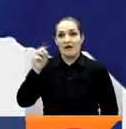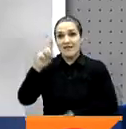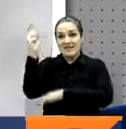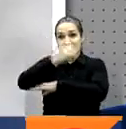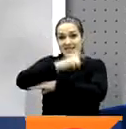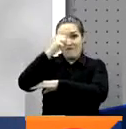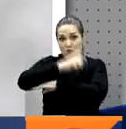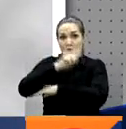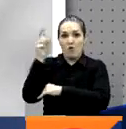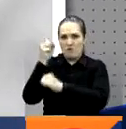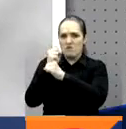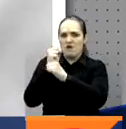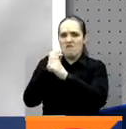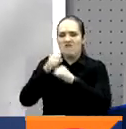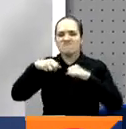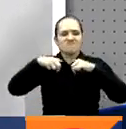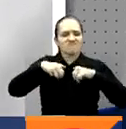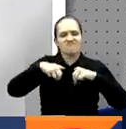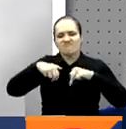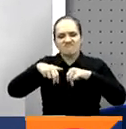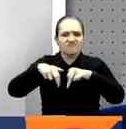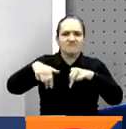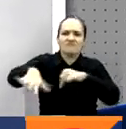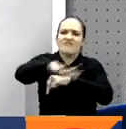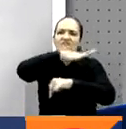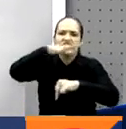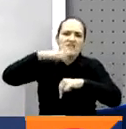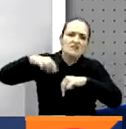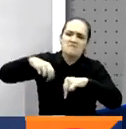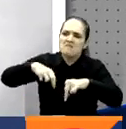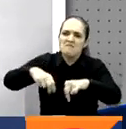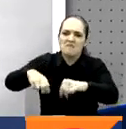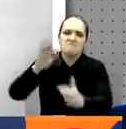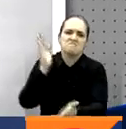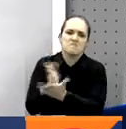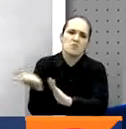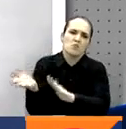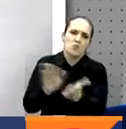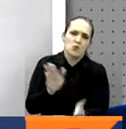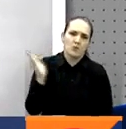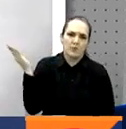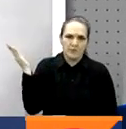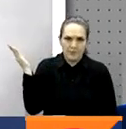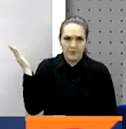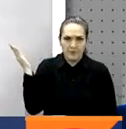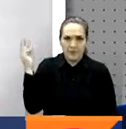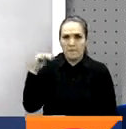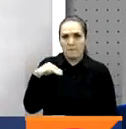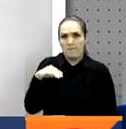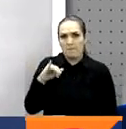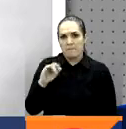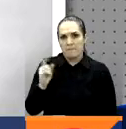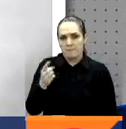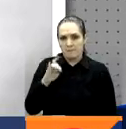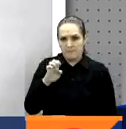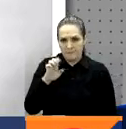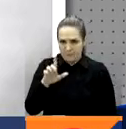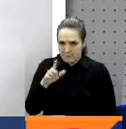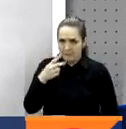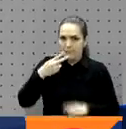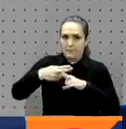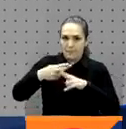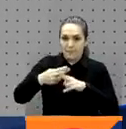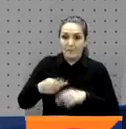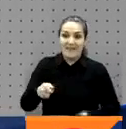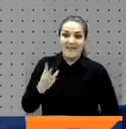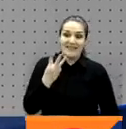tibú la acción terrorista causa la muerte del soldado profesional miguelangel nateras agarra y tres más resultaron heridos uno de ellos de